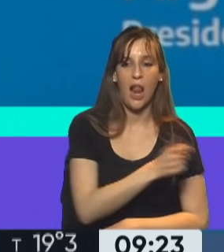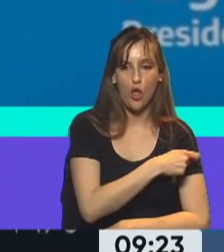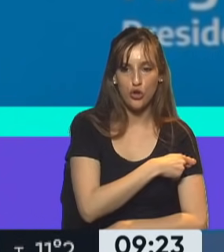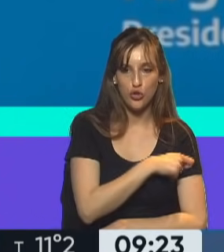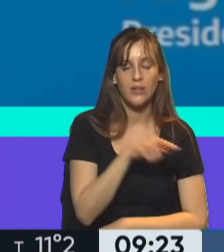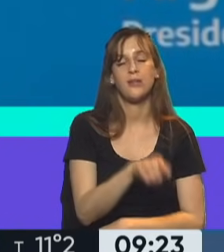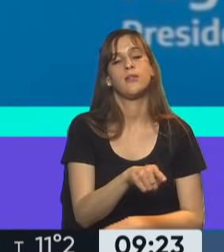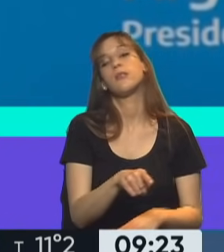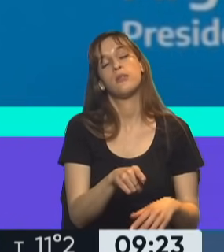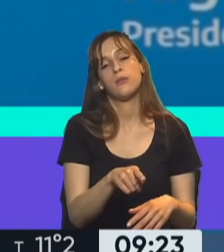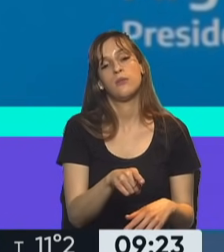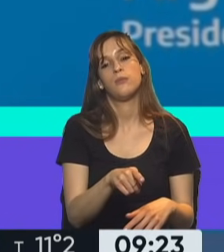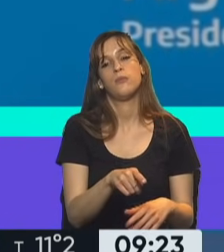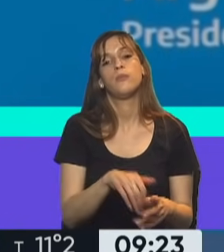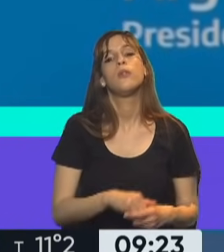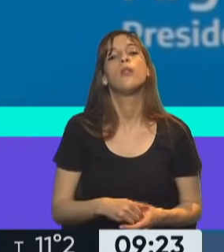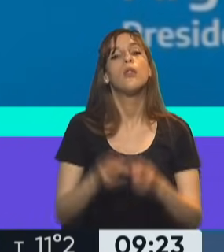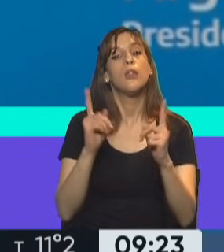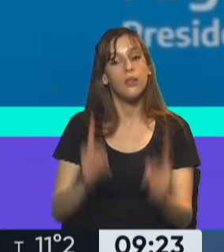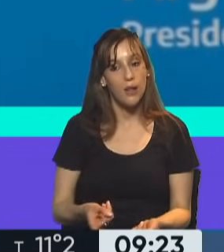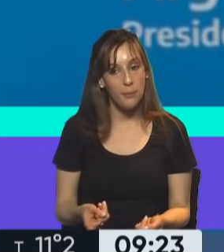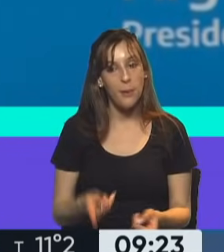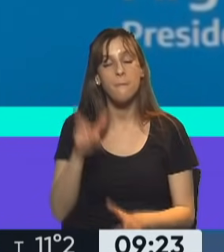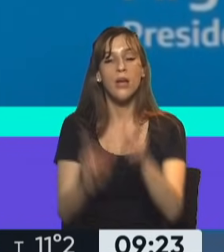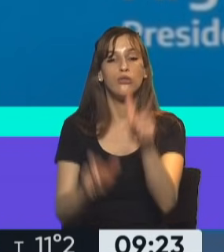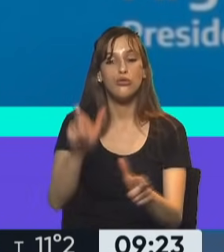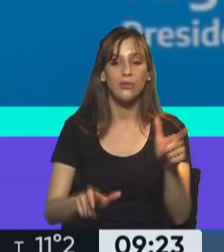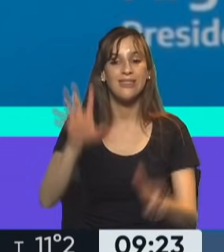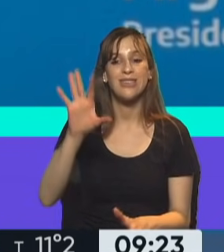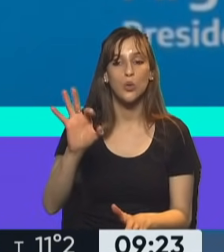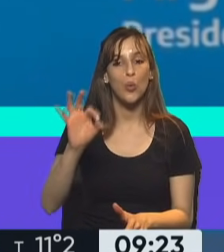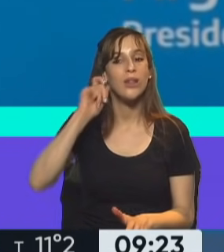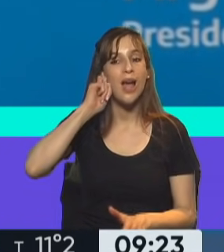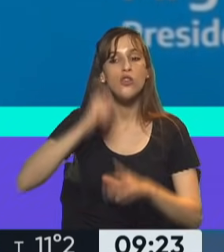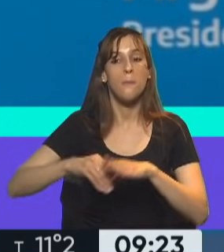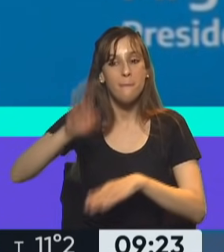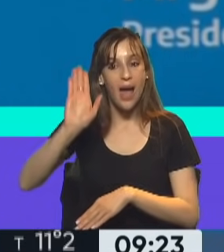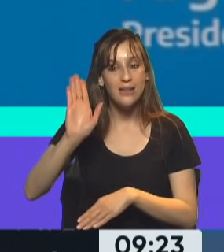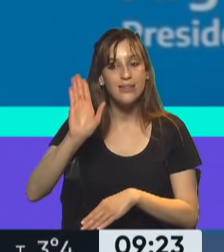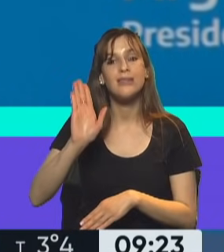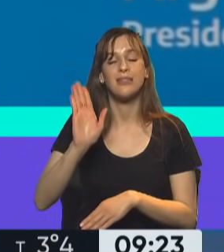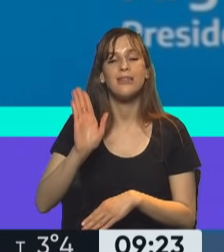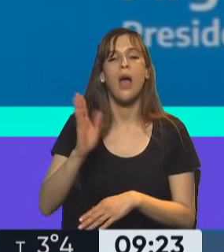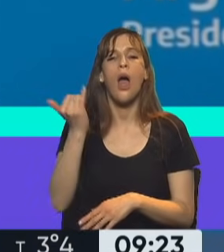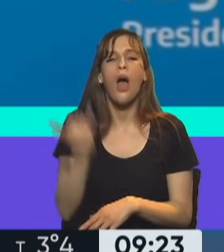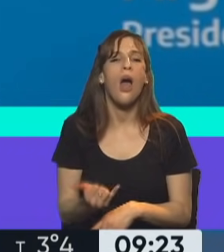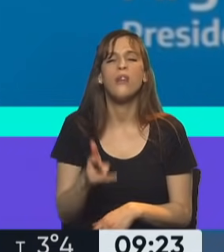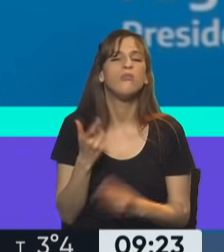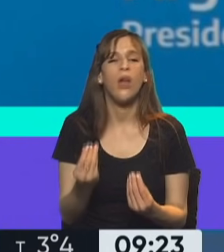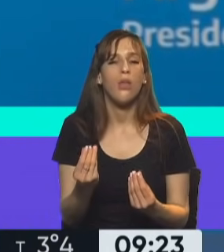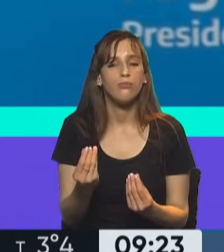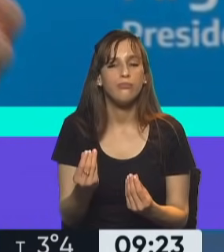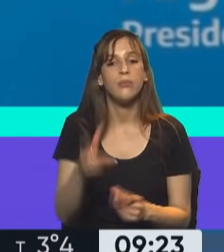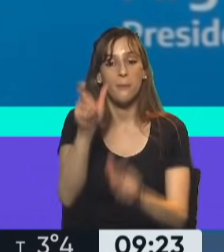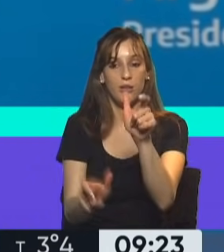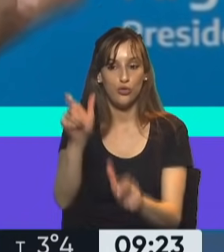seguir recibiendo refuerzos. Y los mayores de 50 años hay una situación que se llama inmunosenescencia, que es que